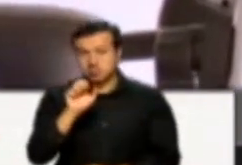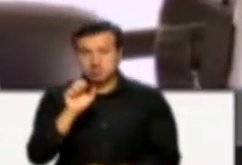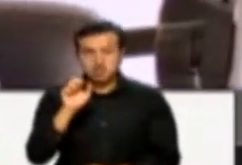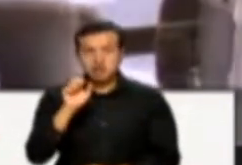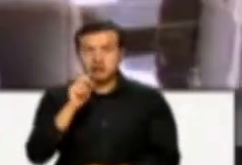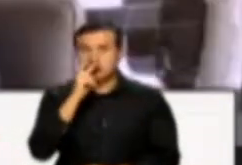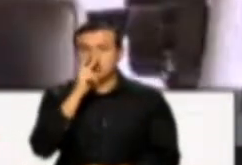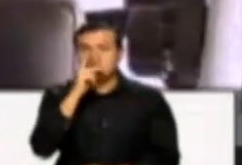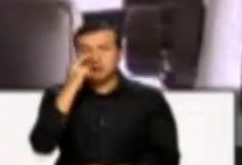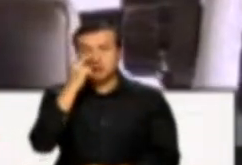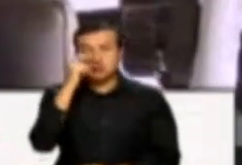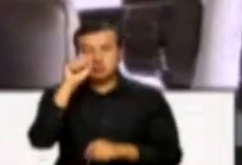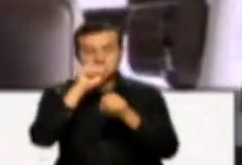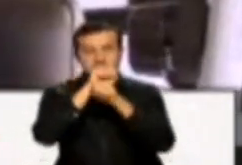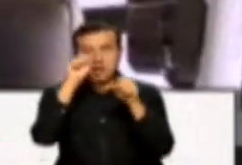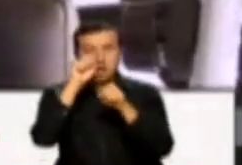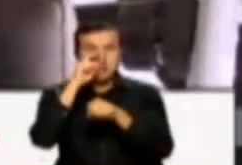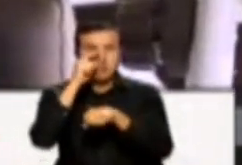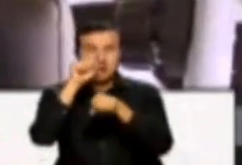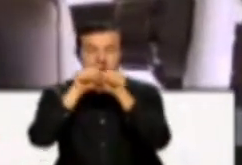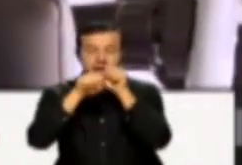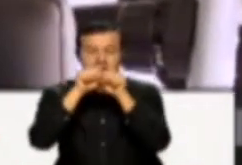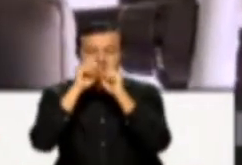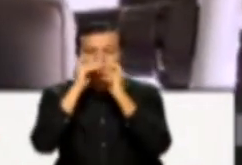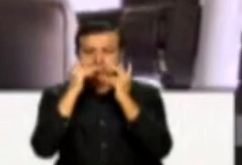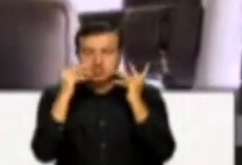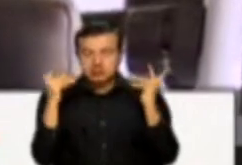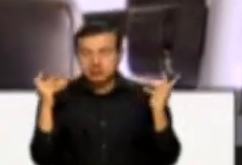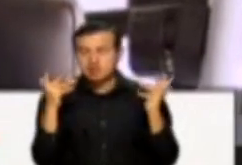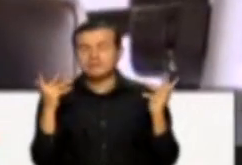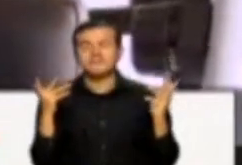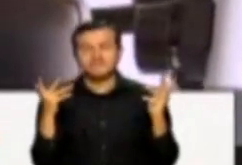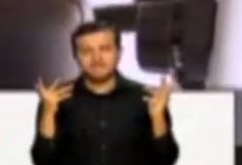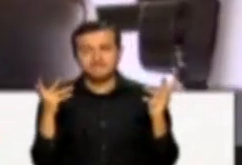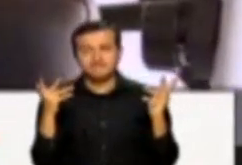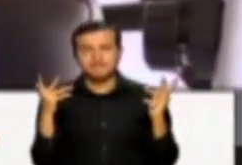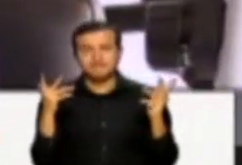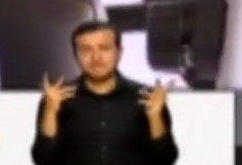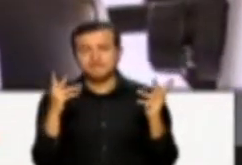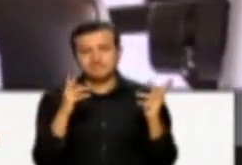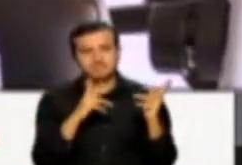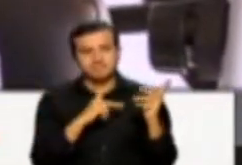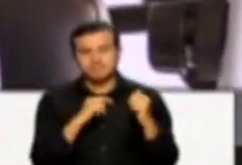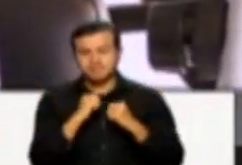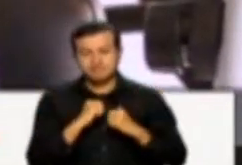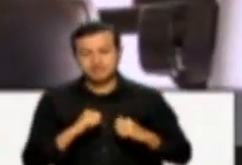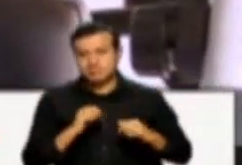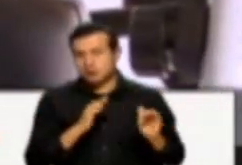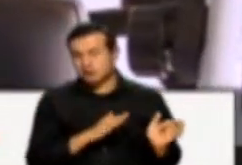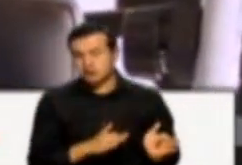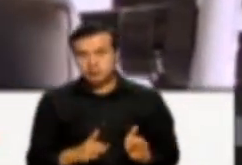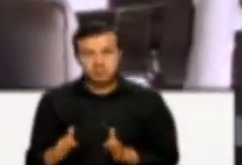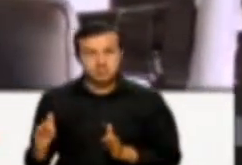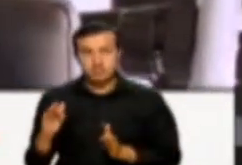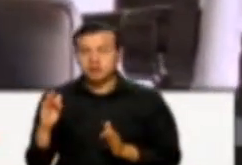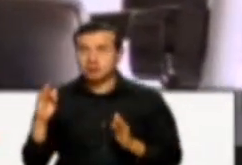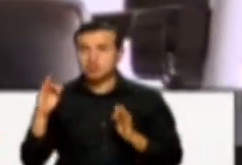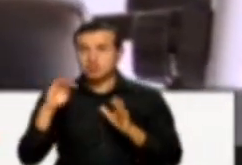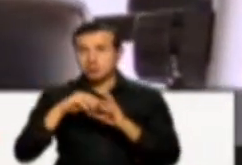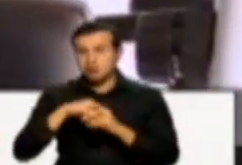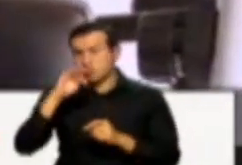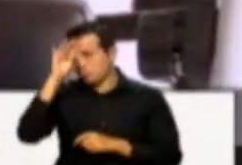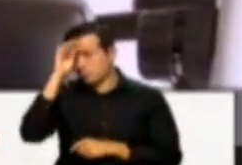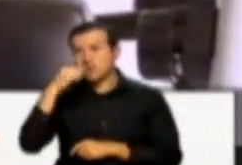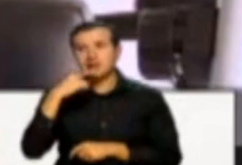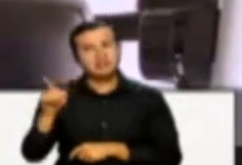vaso en la nariz del trato de la enfermedad básicamente era para que yo no siga sufriendo incluso en una casa médica ya me